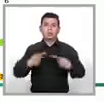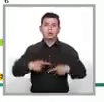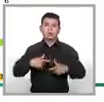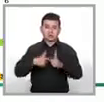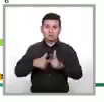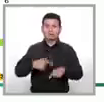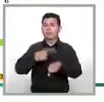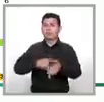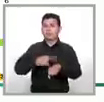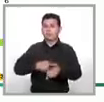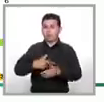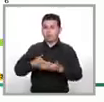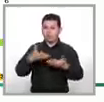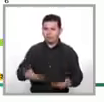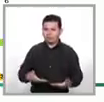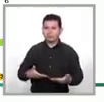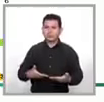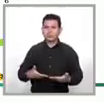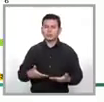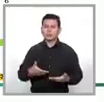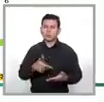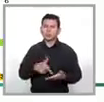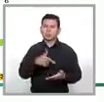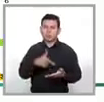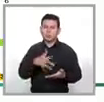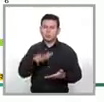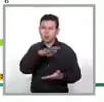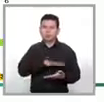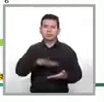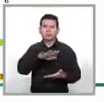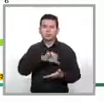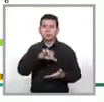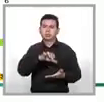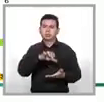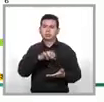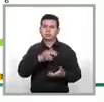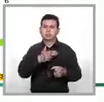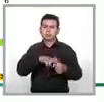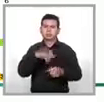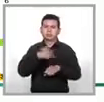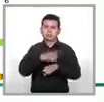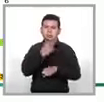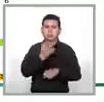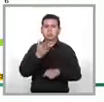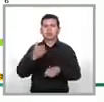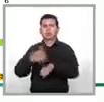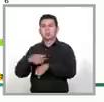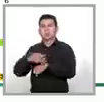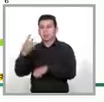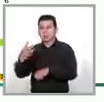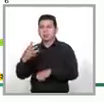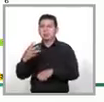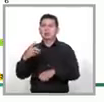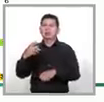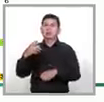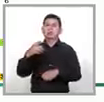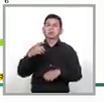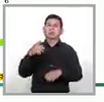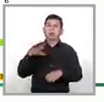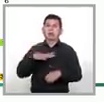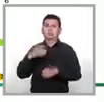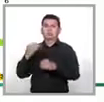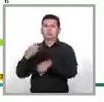esta jornada, observamos que en la jurisdicción sanitaria número 1 y en la jurisdicción sanitaria número 3 Tuxtepec se presenta el mayor número de